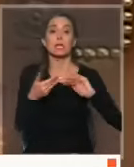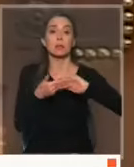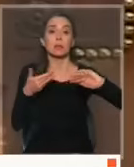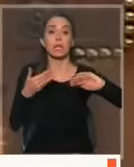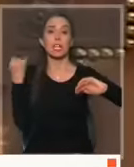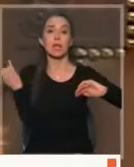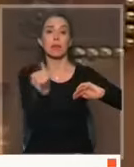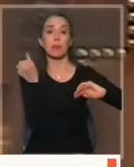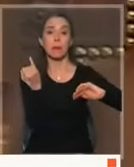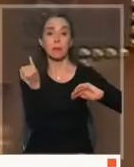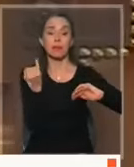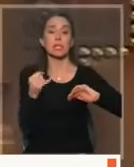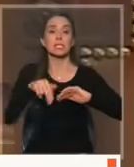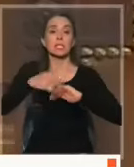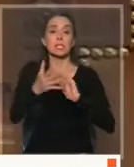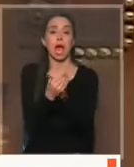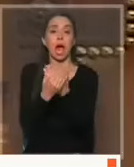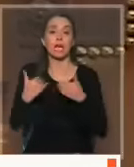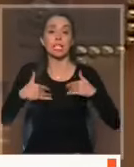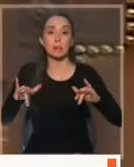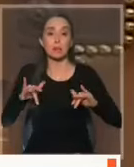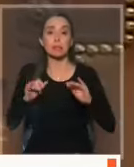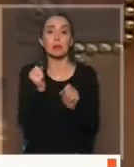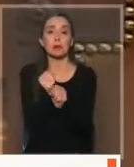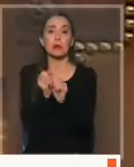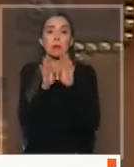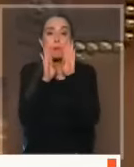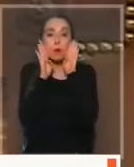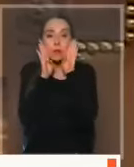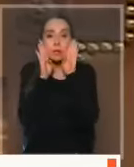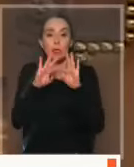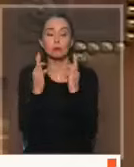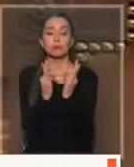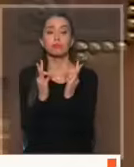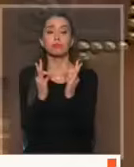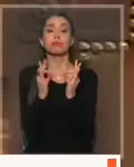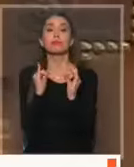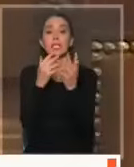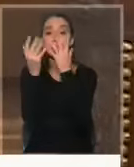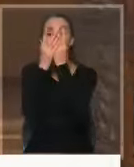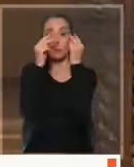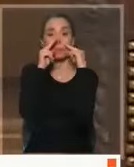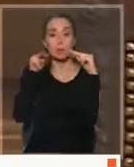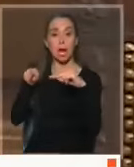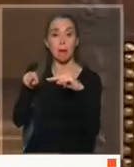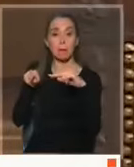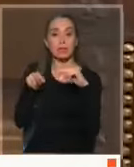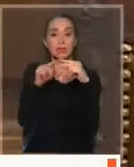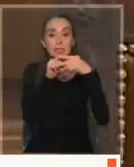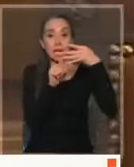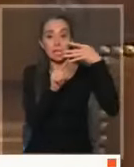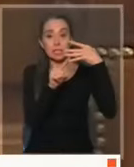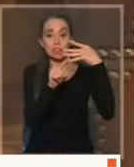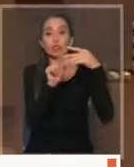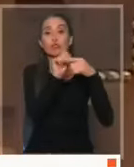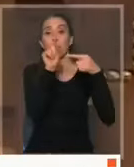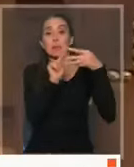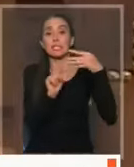independencia, imparcialidad, probidad, integridad y transparencia que rigen al Poder